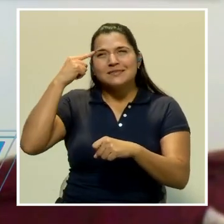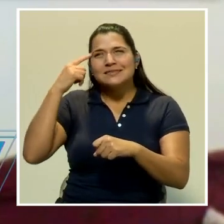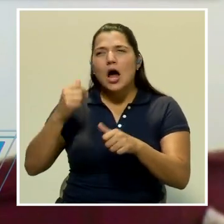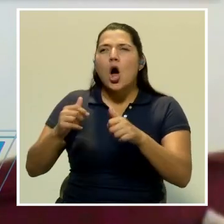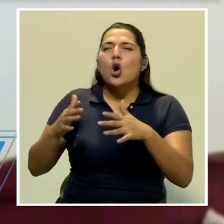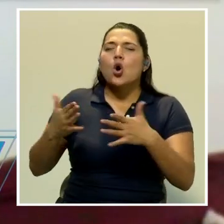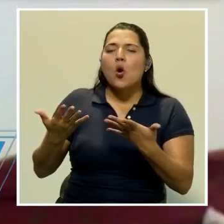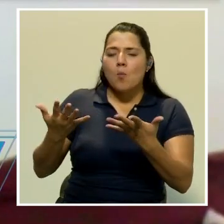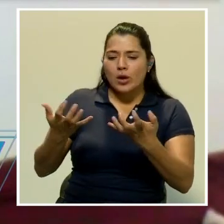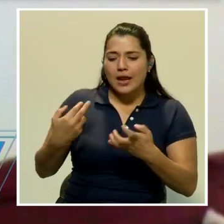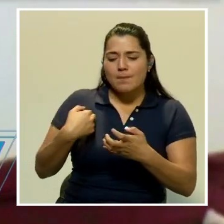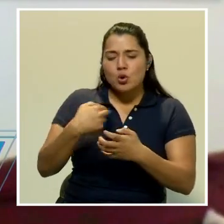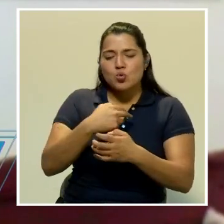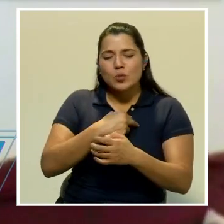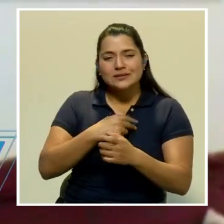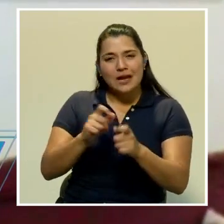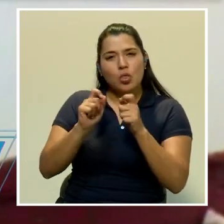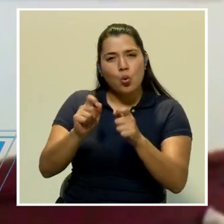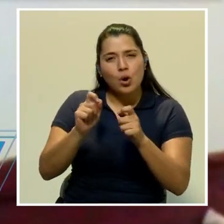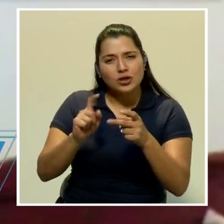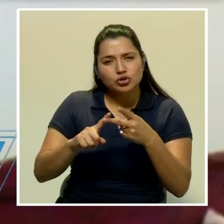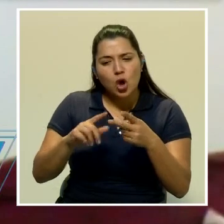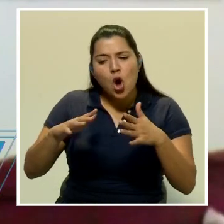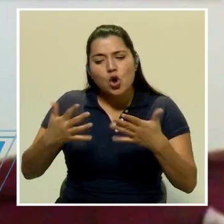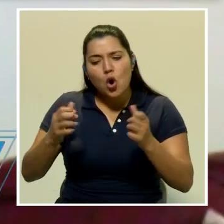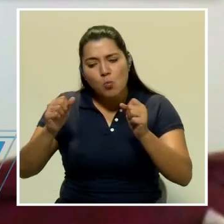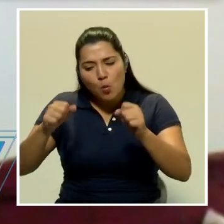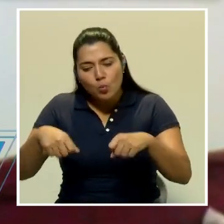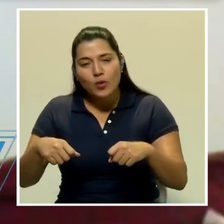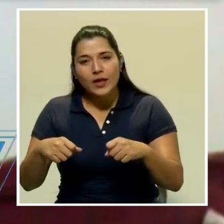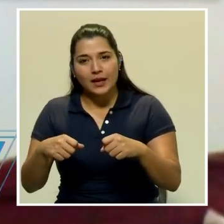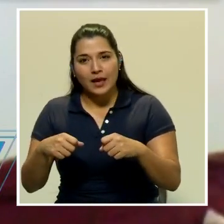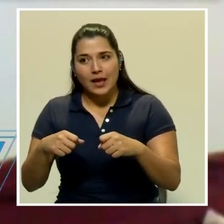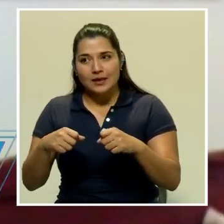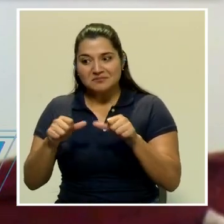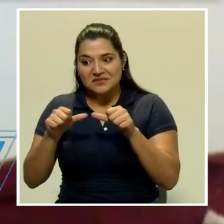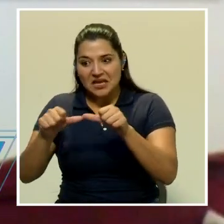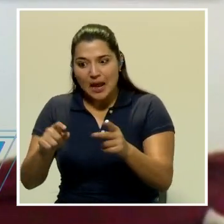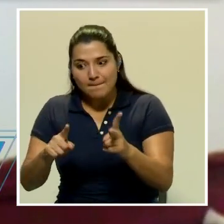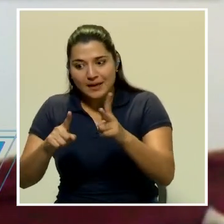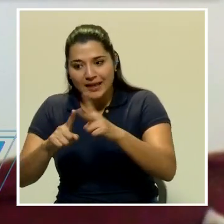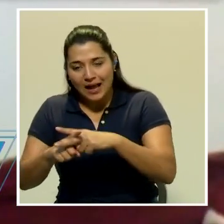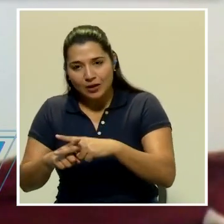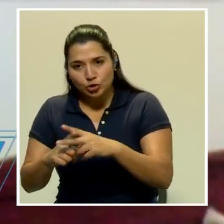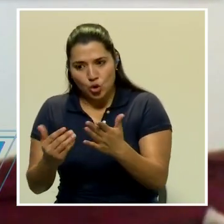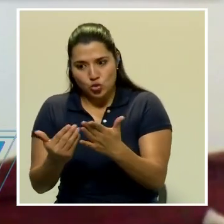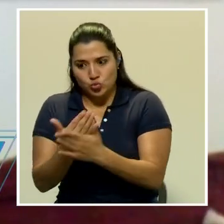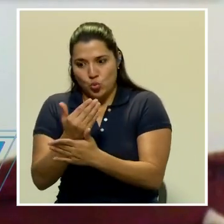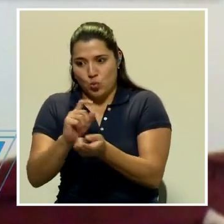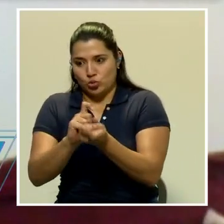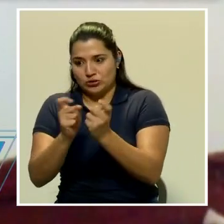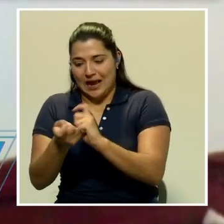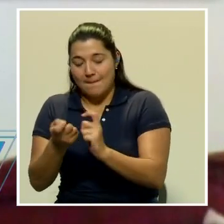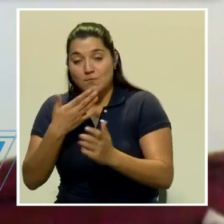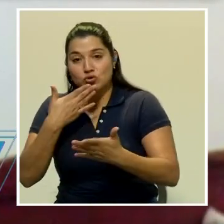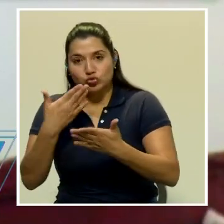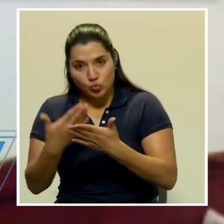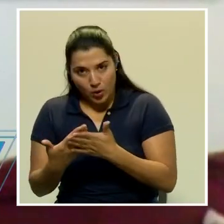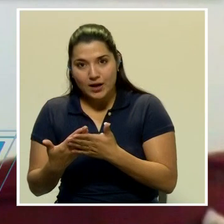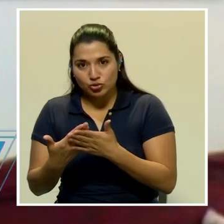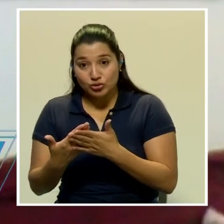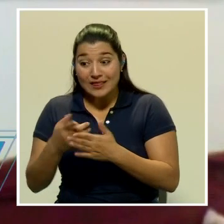cómo potenciar aquellas buenas prácticas, porque hay buenas experiencias a pesar de la pandemia, que tenemos que redoblar esfuerzos